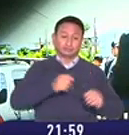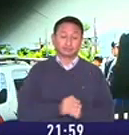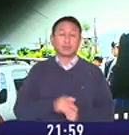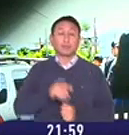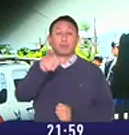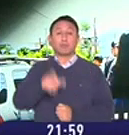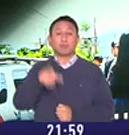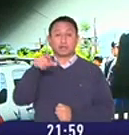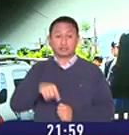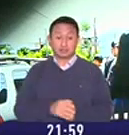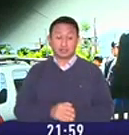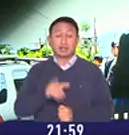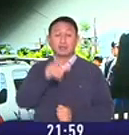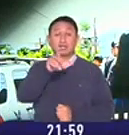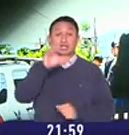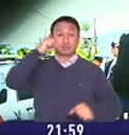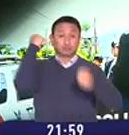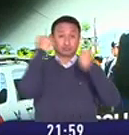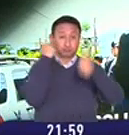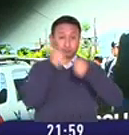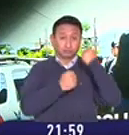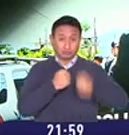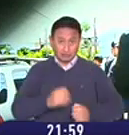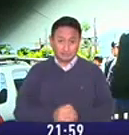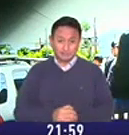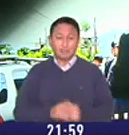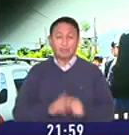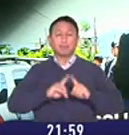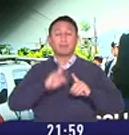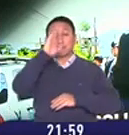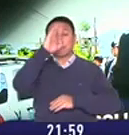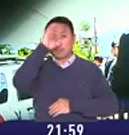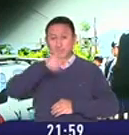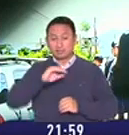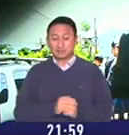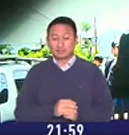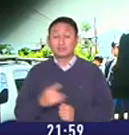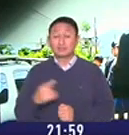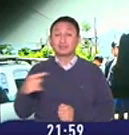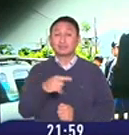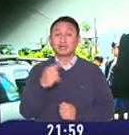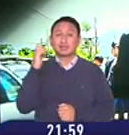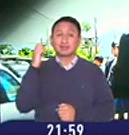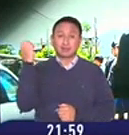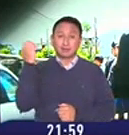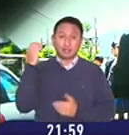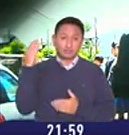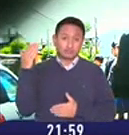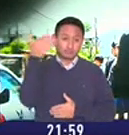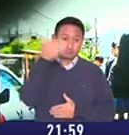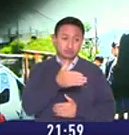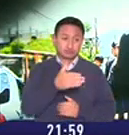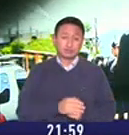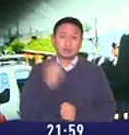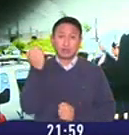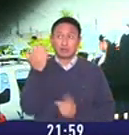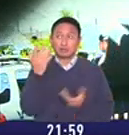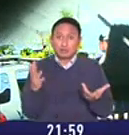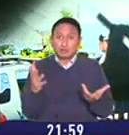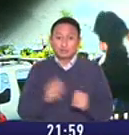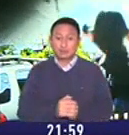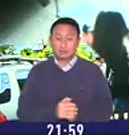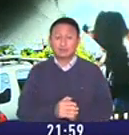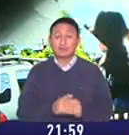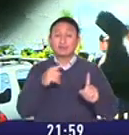moradores intentaron linchar al supuesto agresor. Según la policía, para atender la emergencia, no habían ambulancias, por lo que la